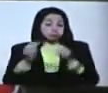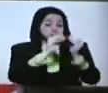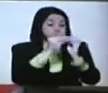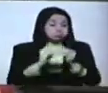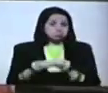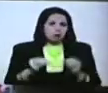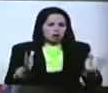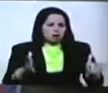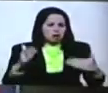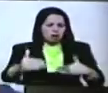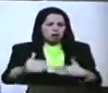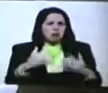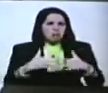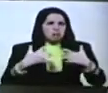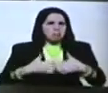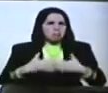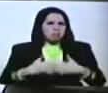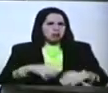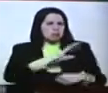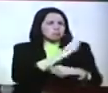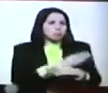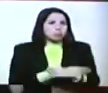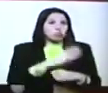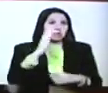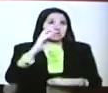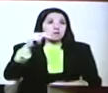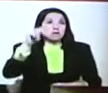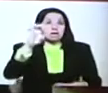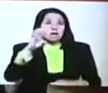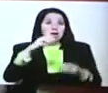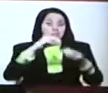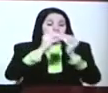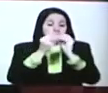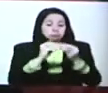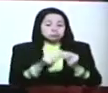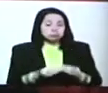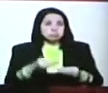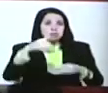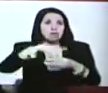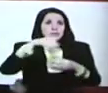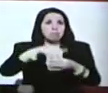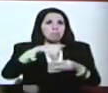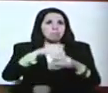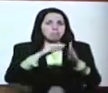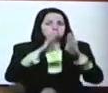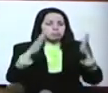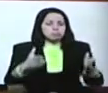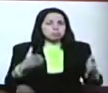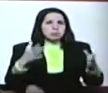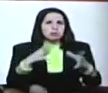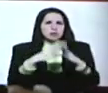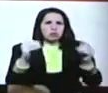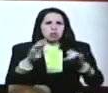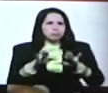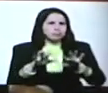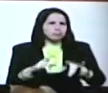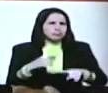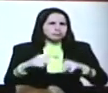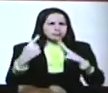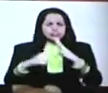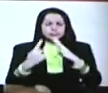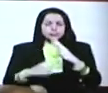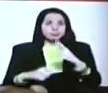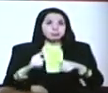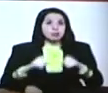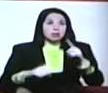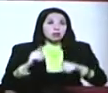las ocupen y el Poder Electoral pueda instalar cada una de ellas los centros de votación. Es un acto de ejercicio